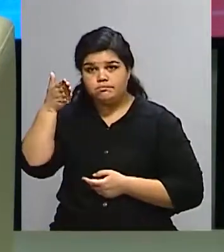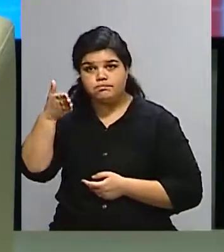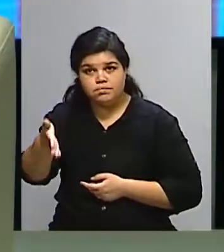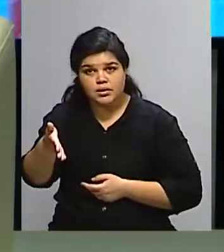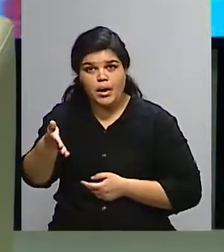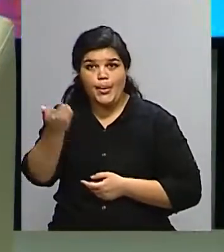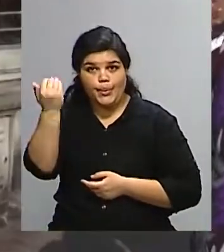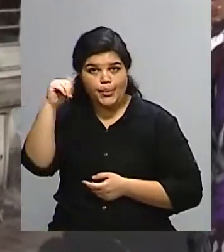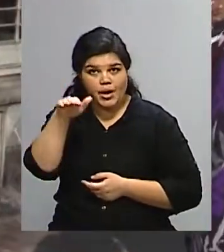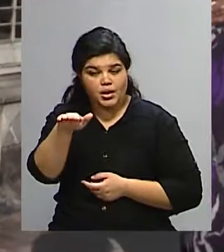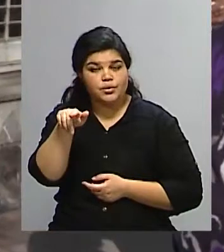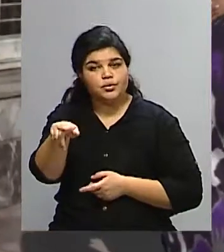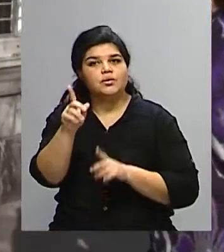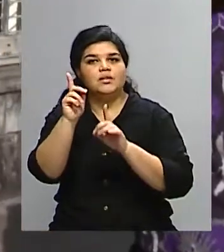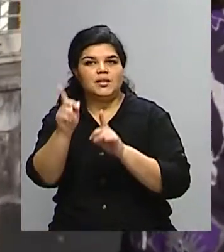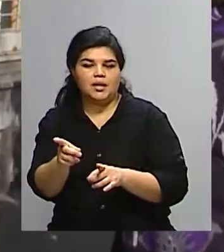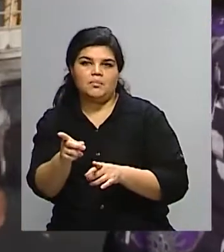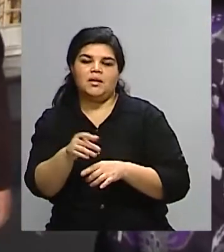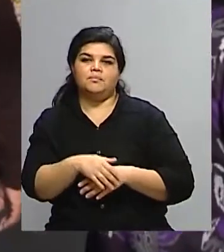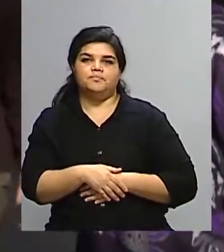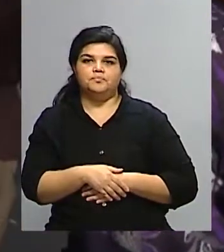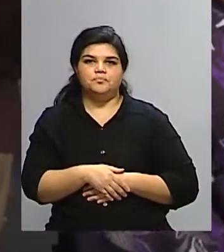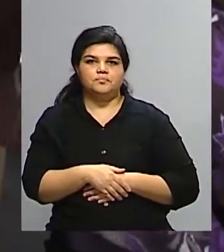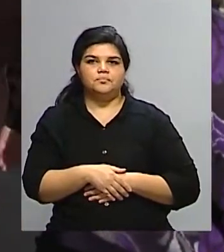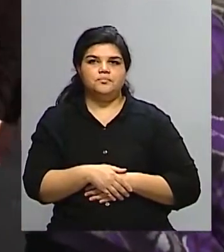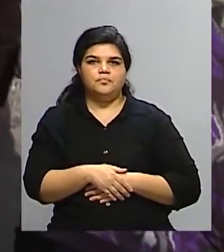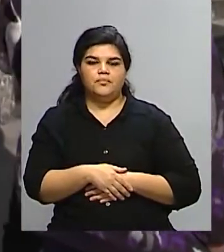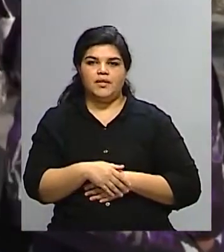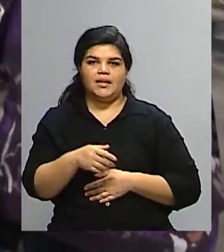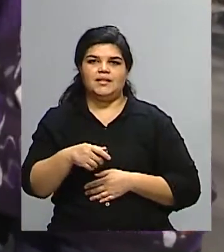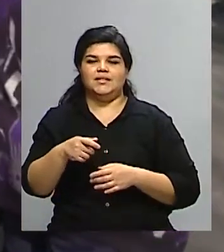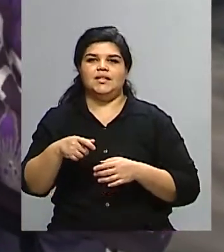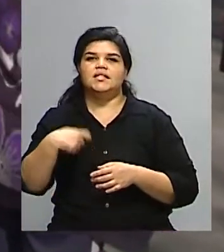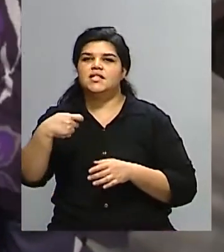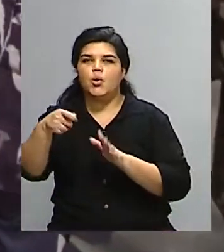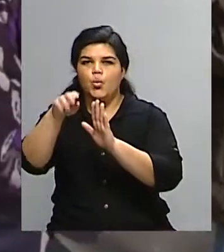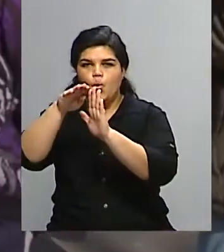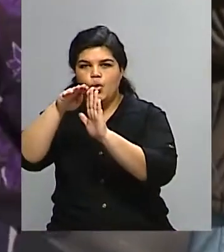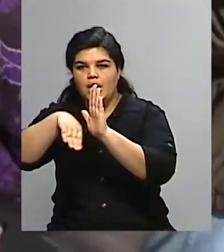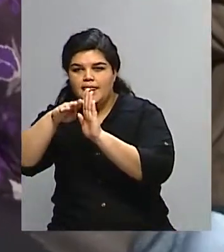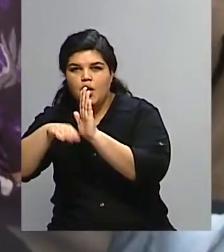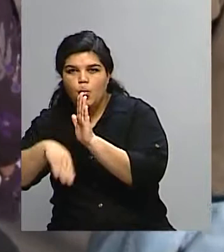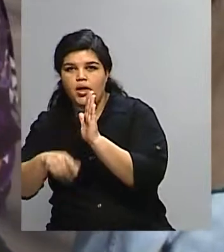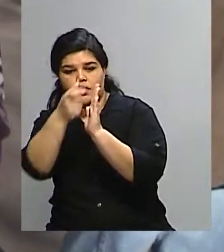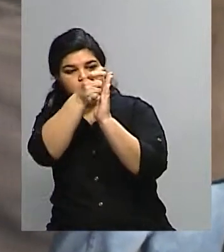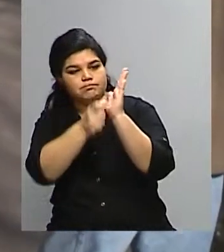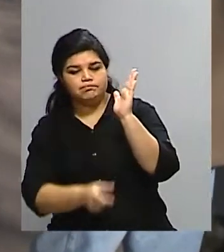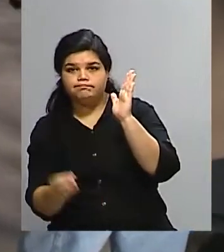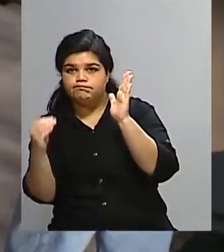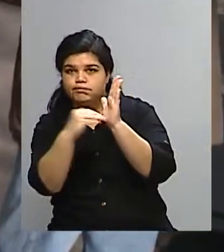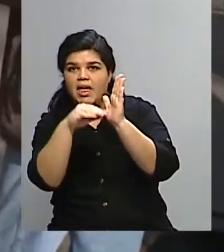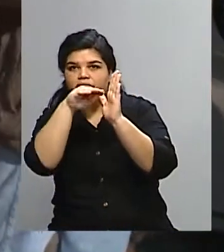mucho del crédito que se le saca o el seguro que aparece en el ticket cuando van a cobrar sus saberes y